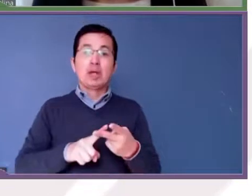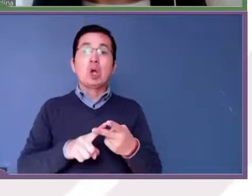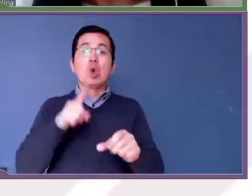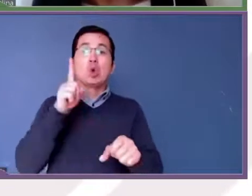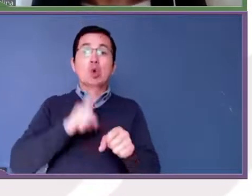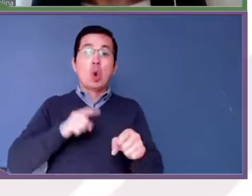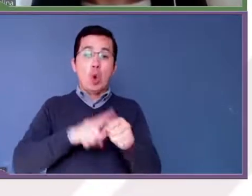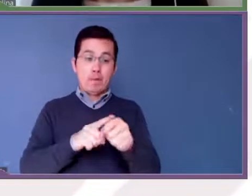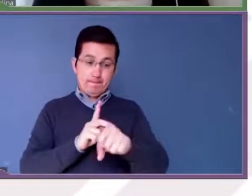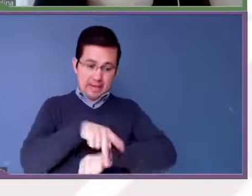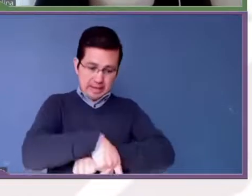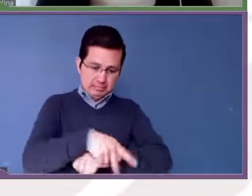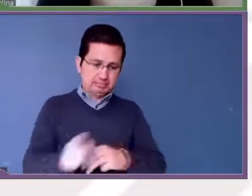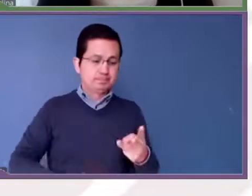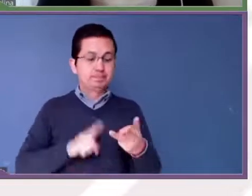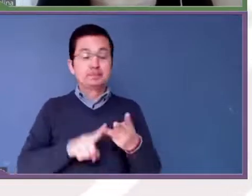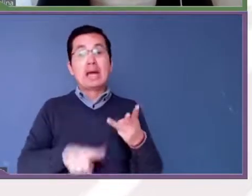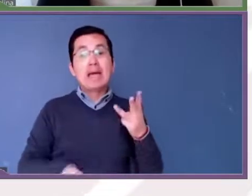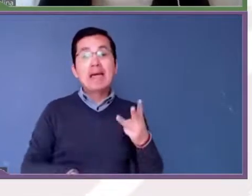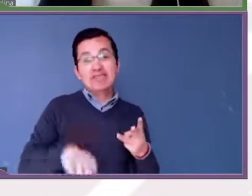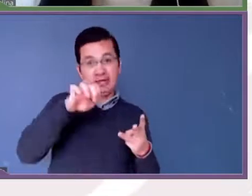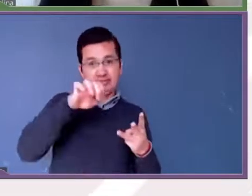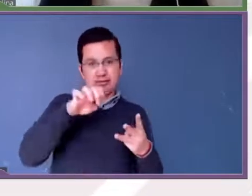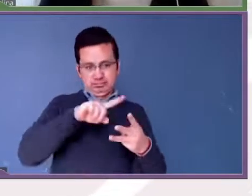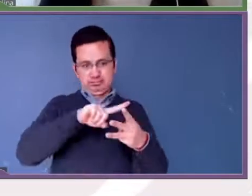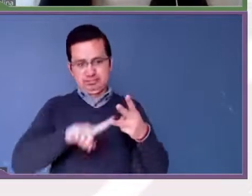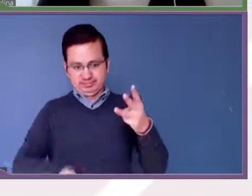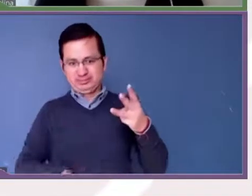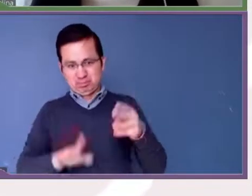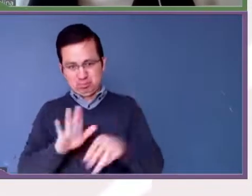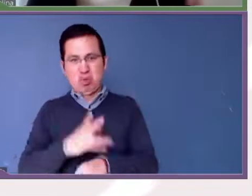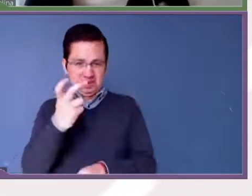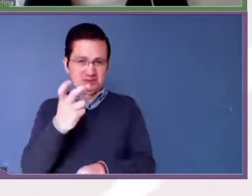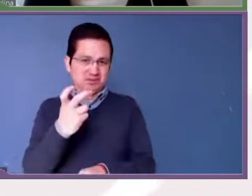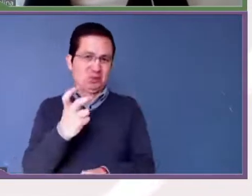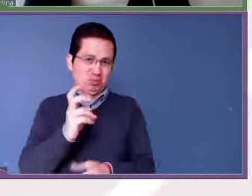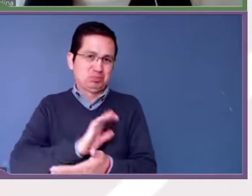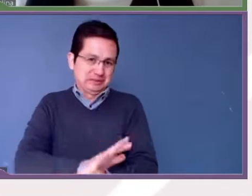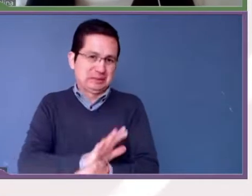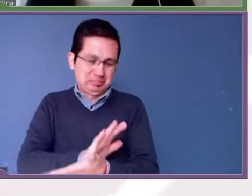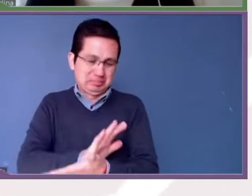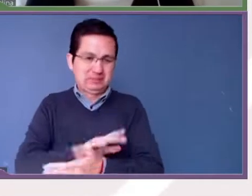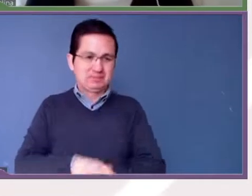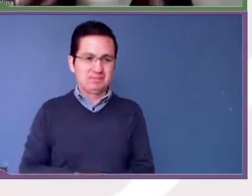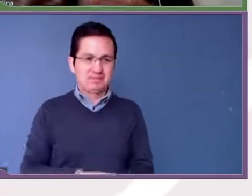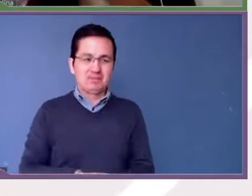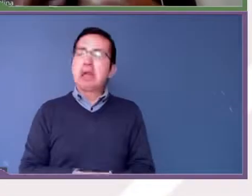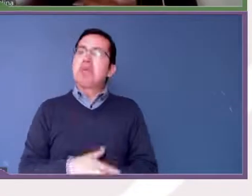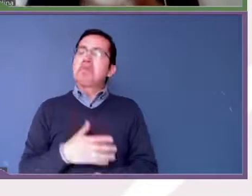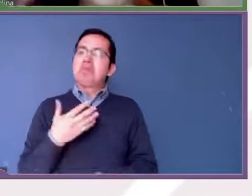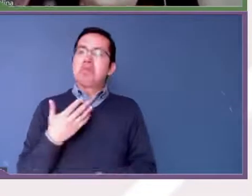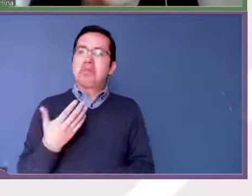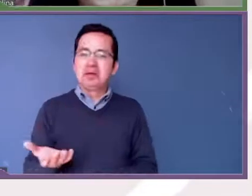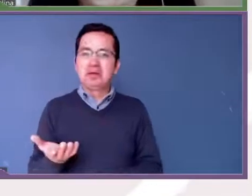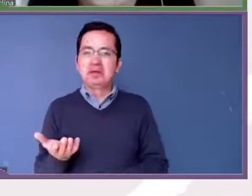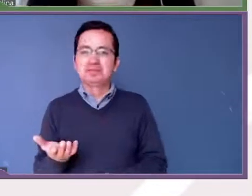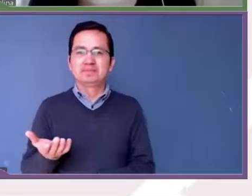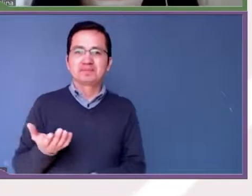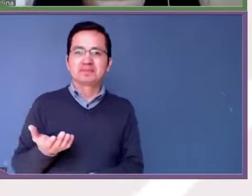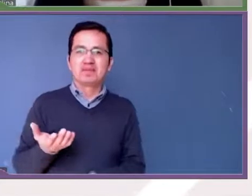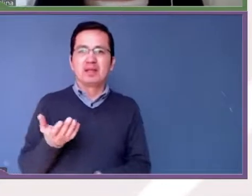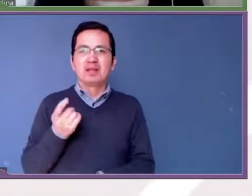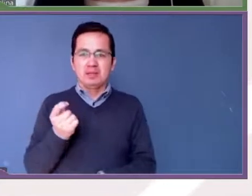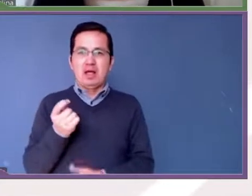y edad. Entonces, ahora, ¿no? Se conforma de